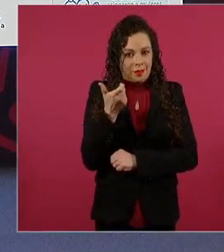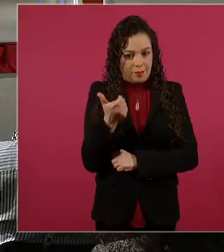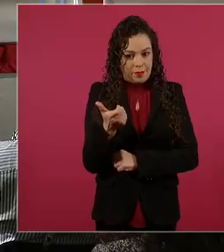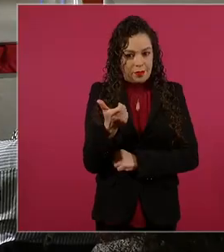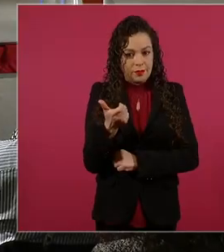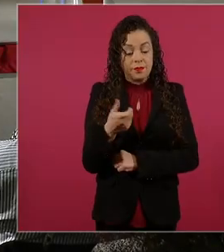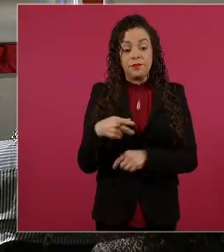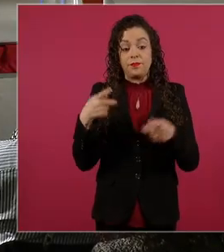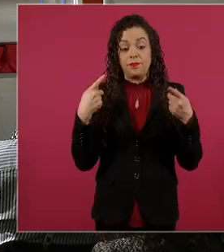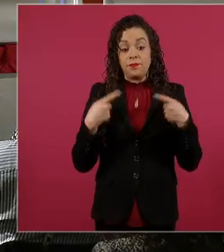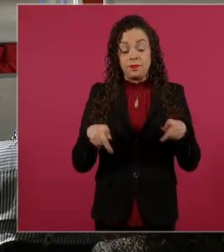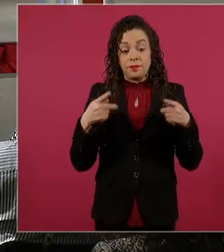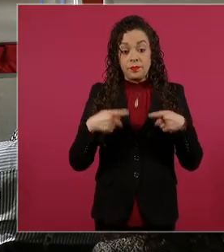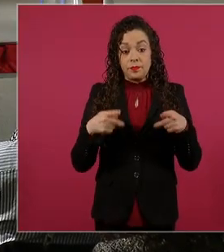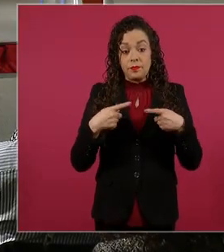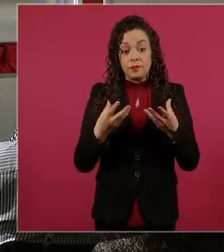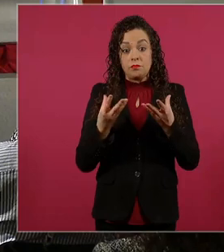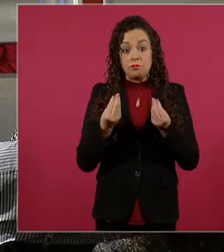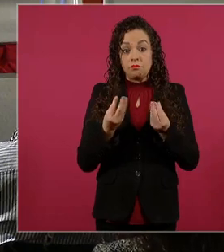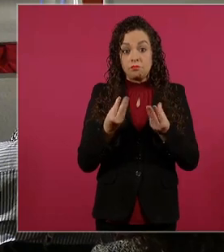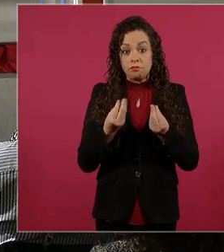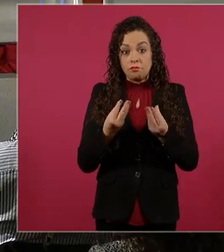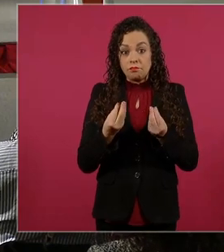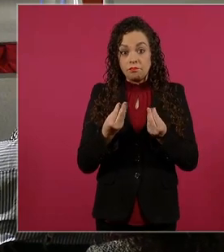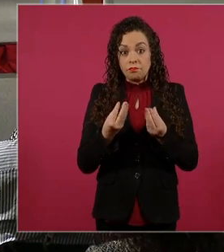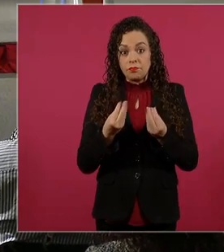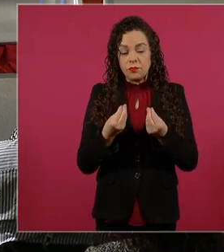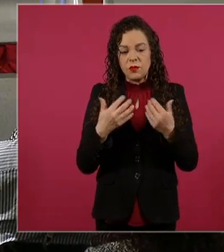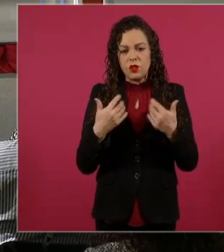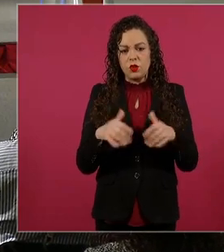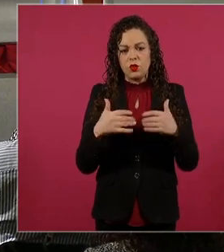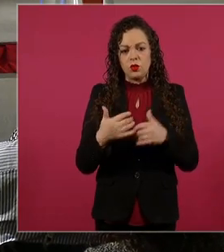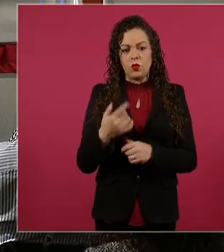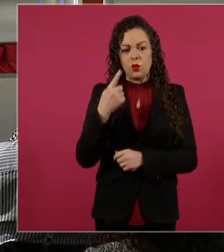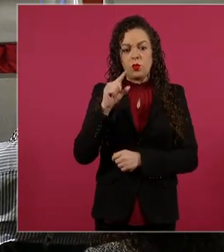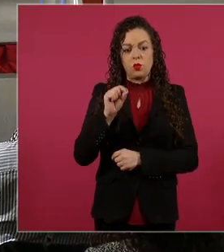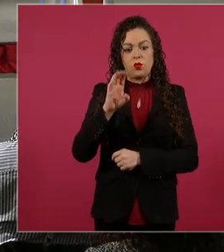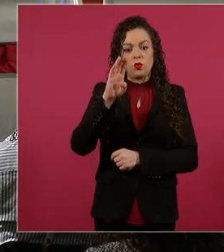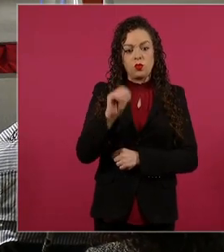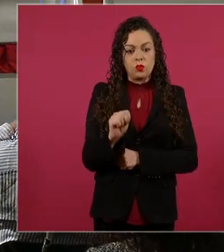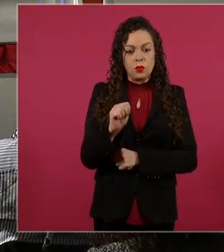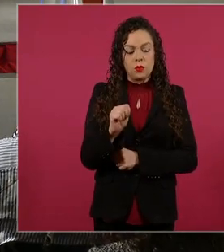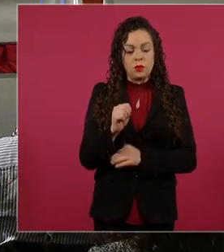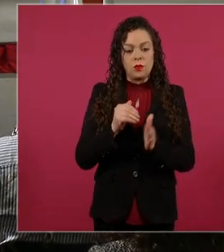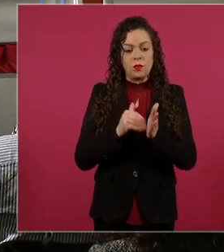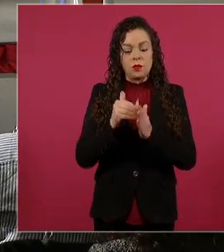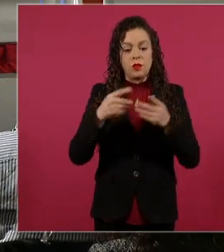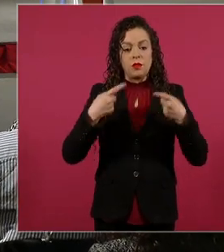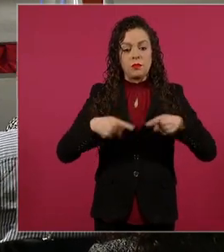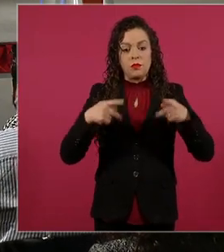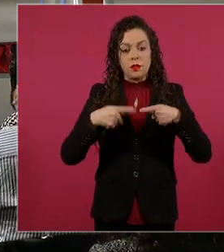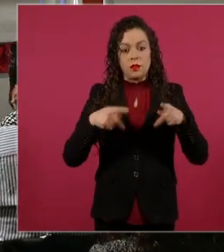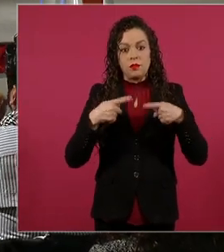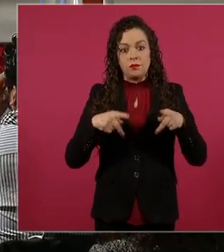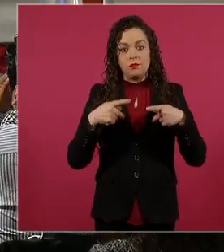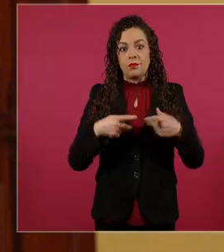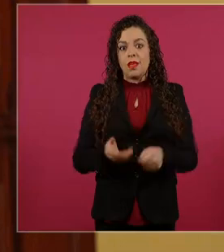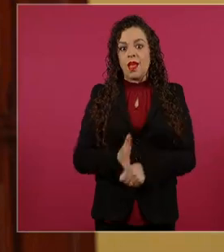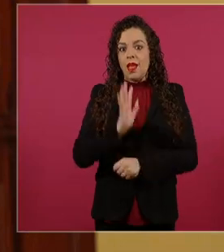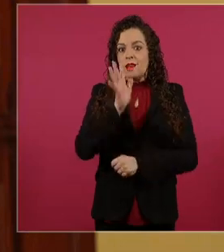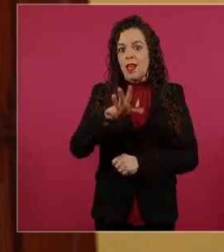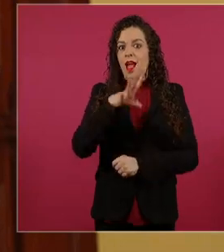de personas salieron del rezago habitacional, 1.9 millones de personas salieron